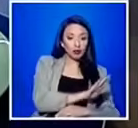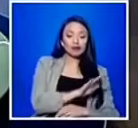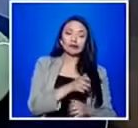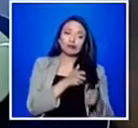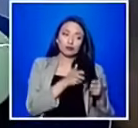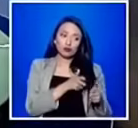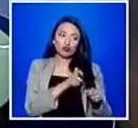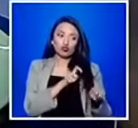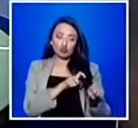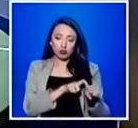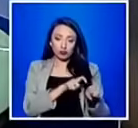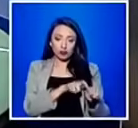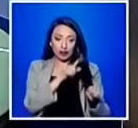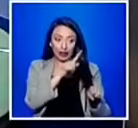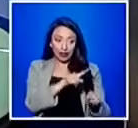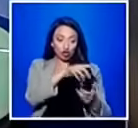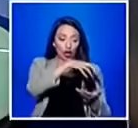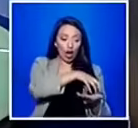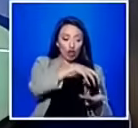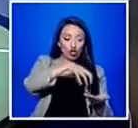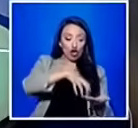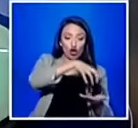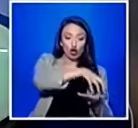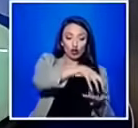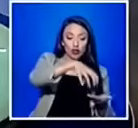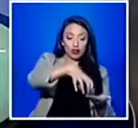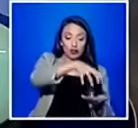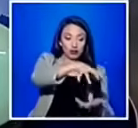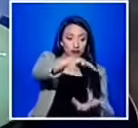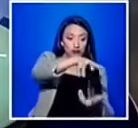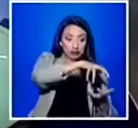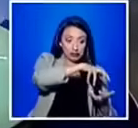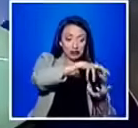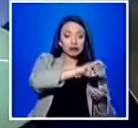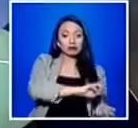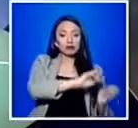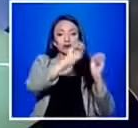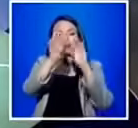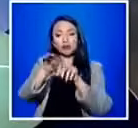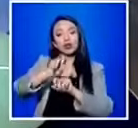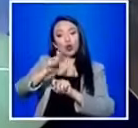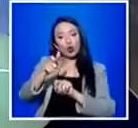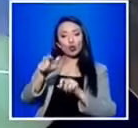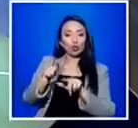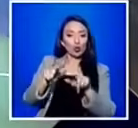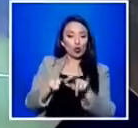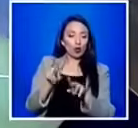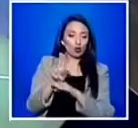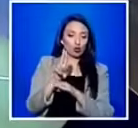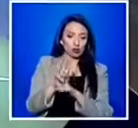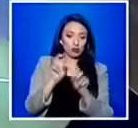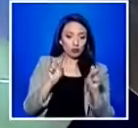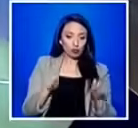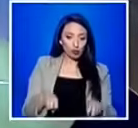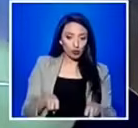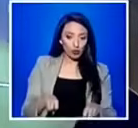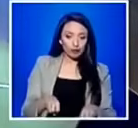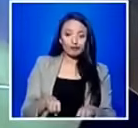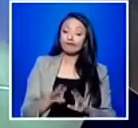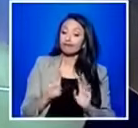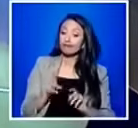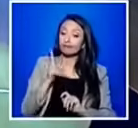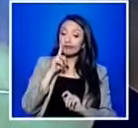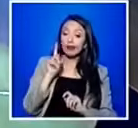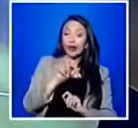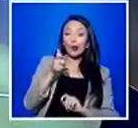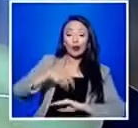hora, Andrea, que esos adoquines que sacaron de la avenida de Los Conquistadores puedan ser reciclados, reutilizados para de alguna manera